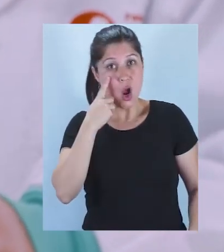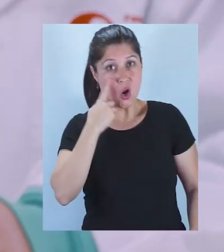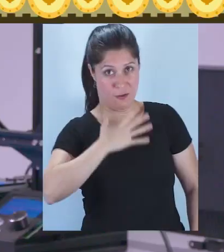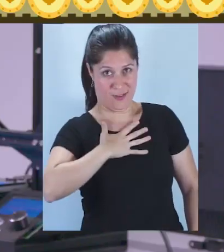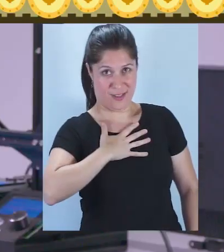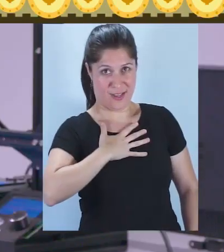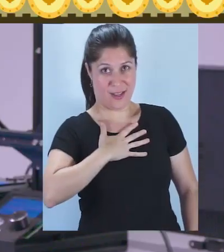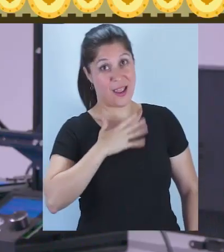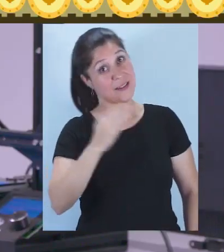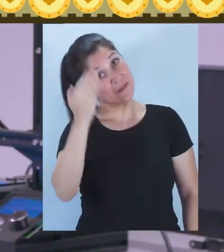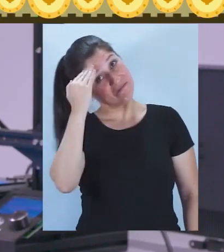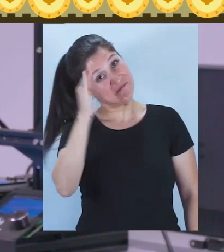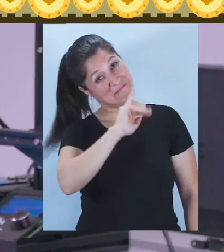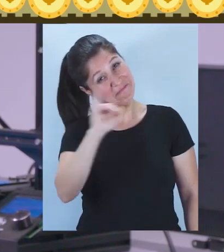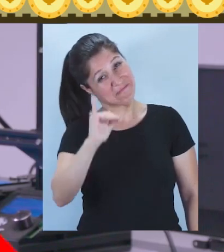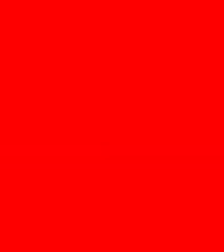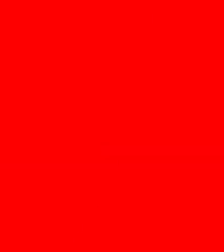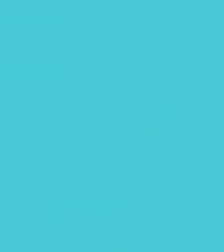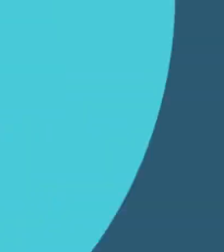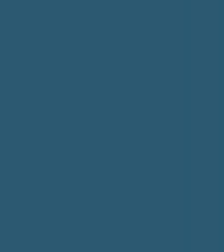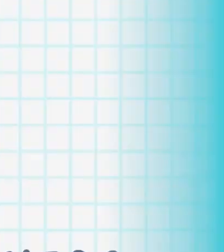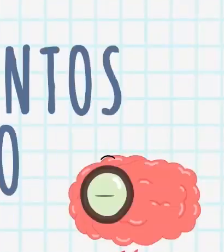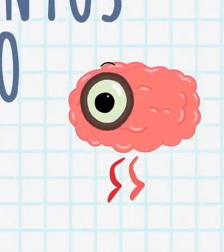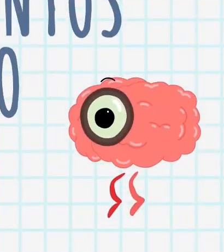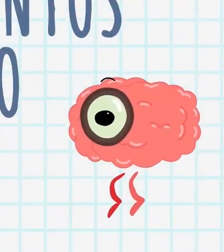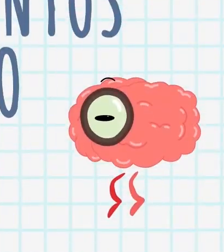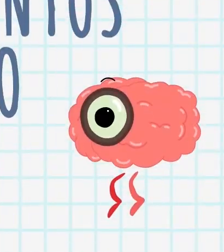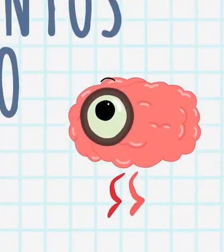reconocía. Así que hasta la próxima.